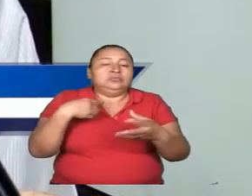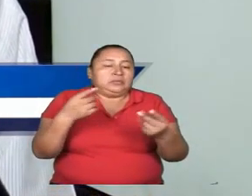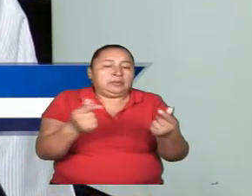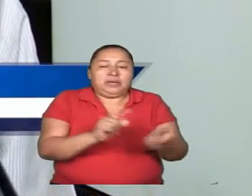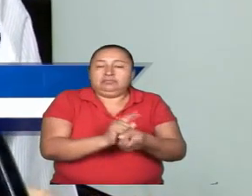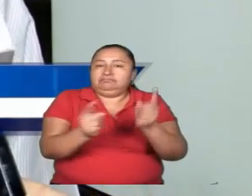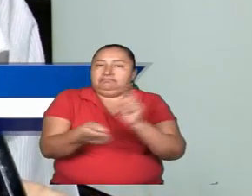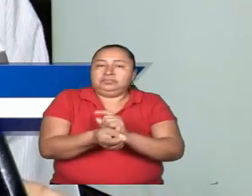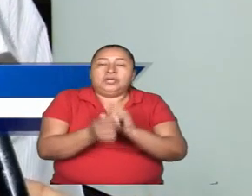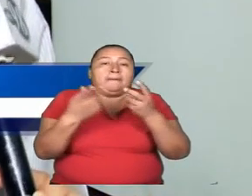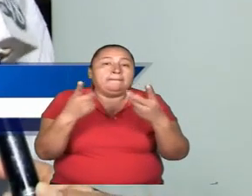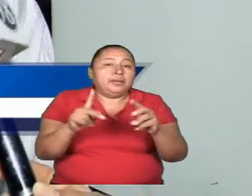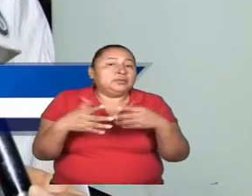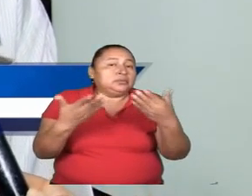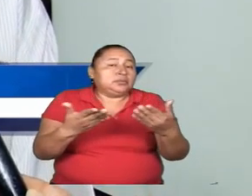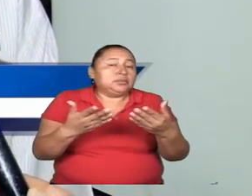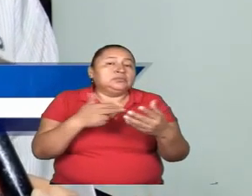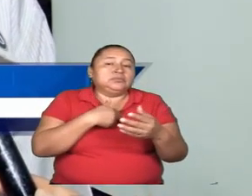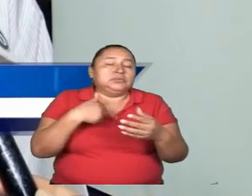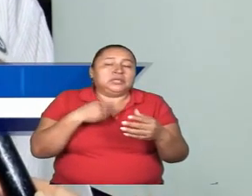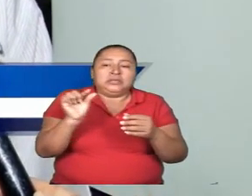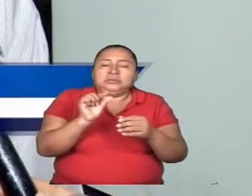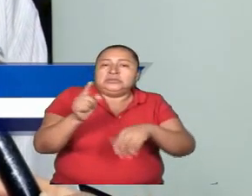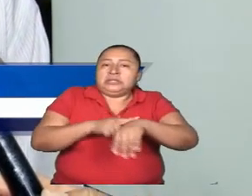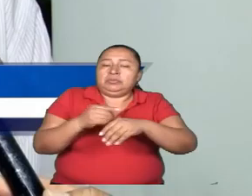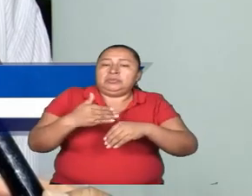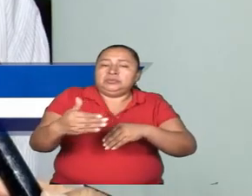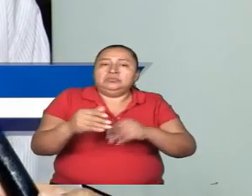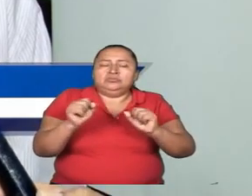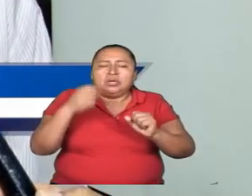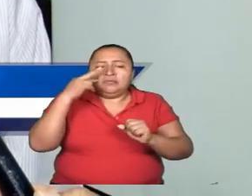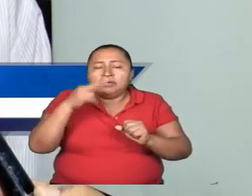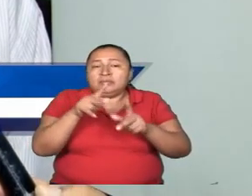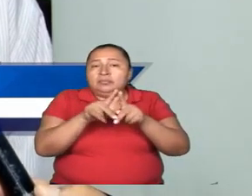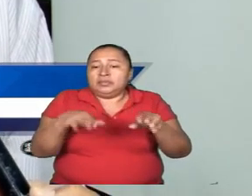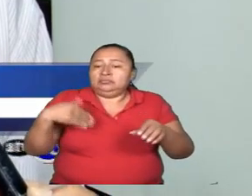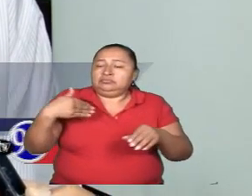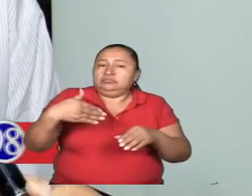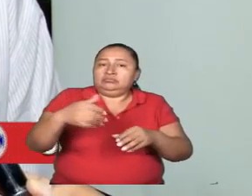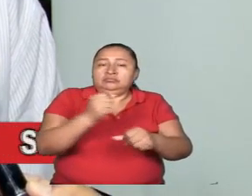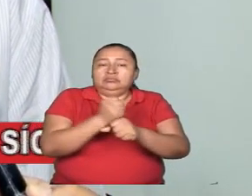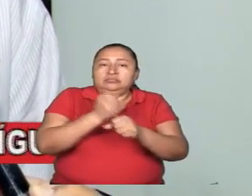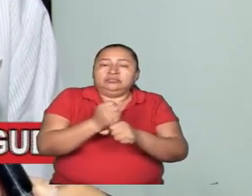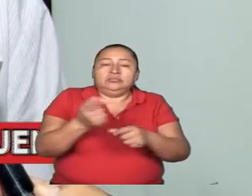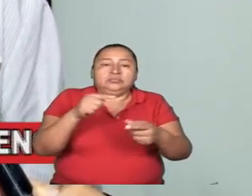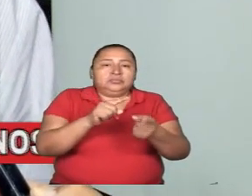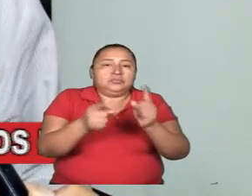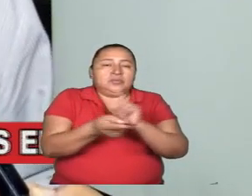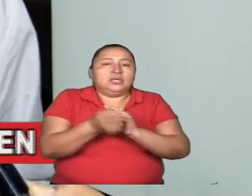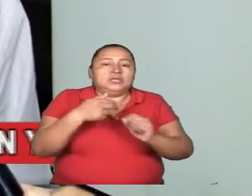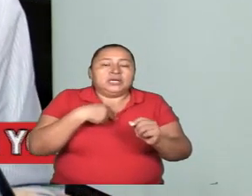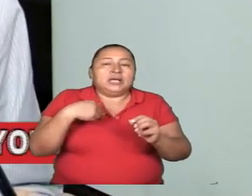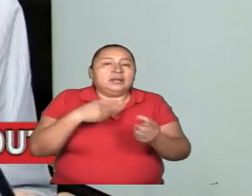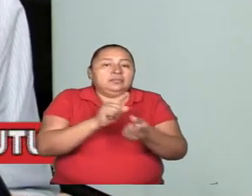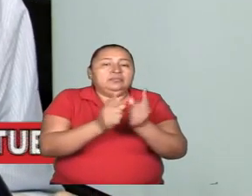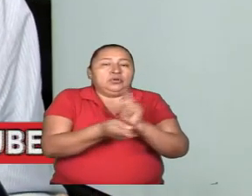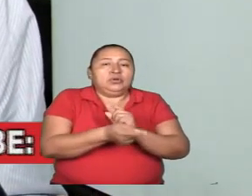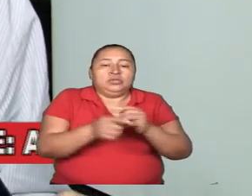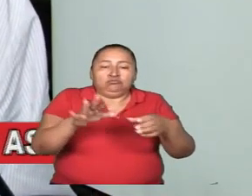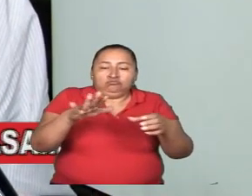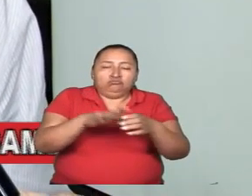tiempo posible, pero además ya en el mediano plazo ir a un plan que venimos ejecutando para hacer una sustitución de estas tapas